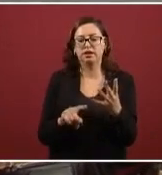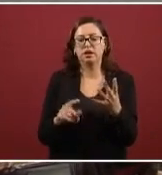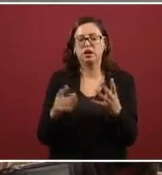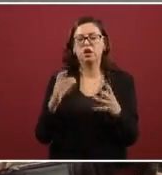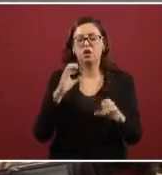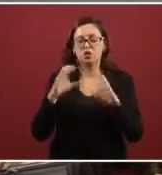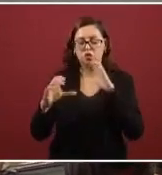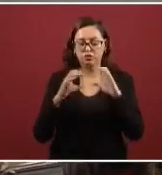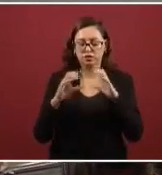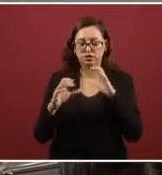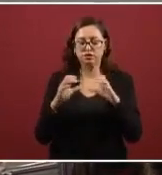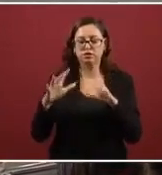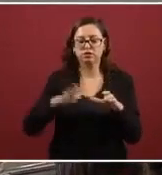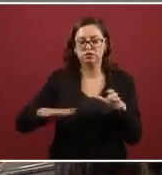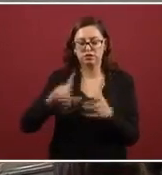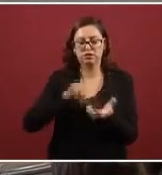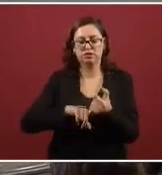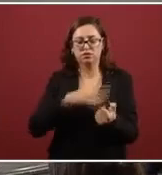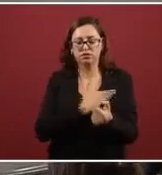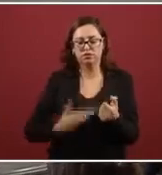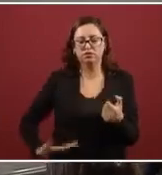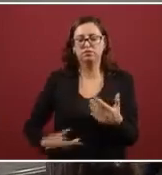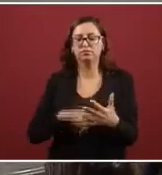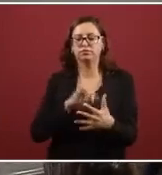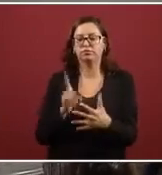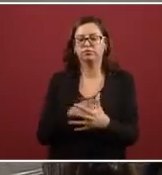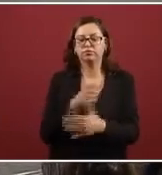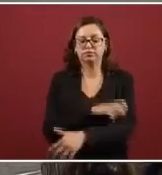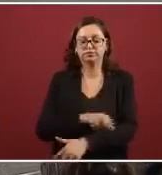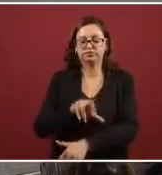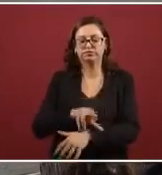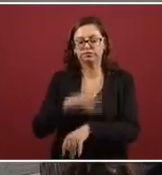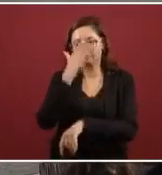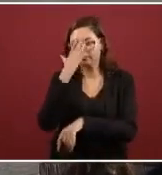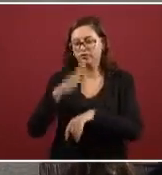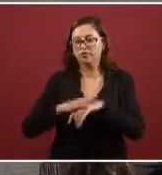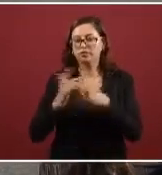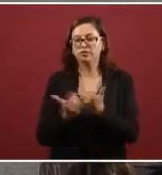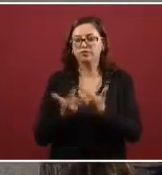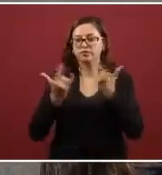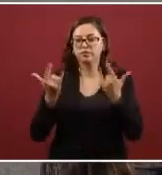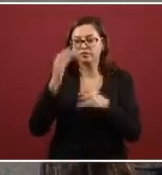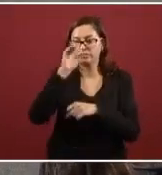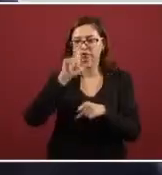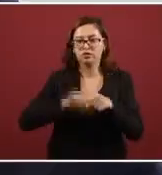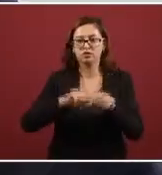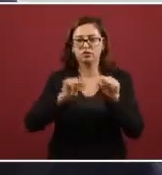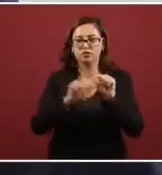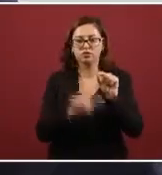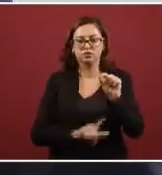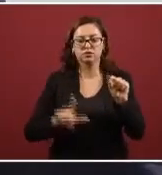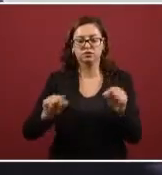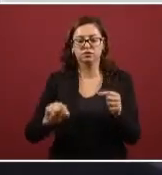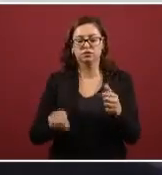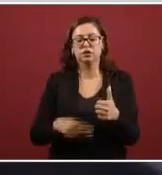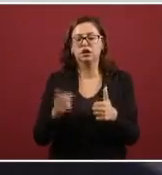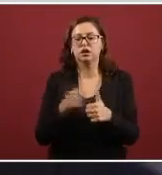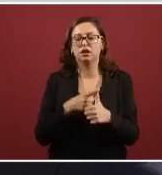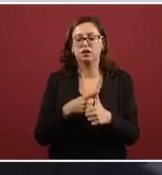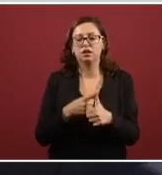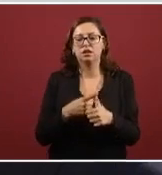Social y Vocería de la Presidencia, la Coordinación de Memoria Histórica y Cultural de México, el Sistema Público